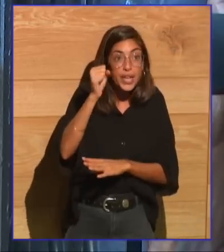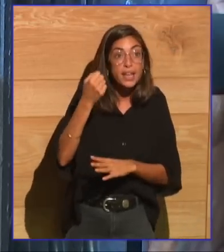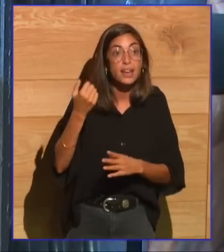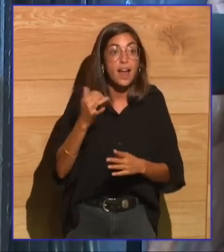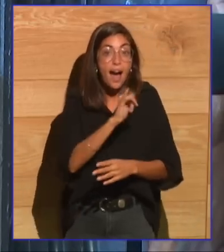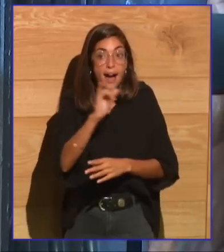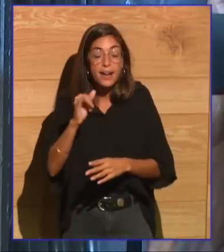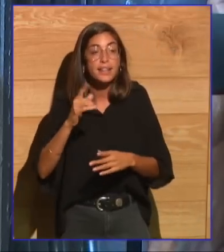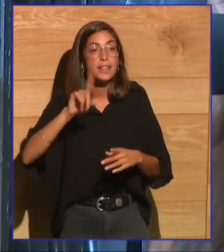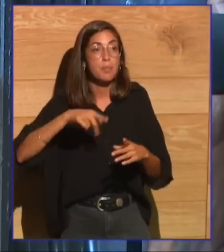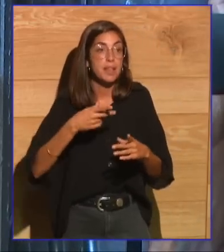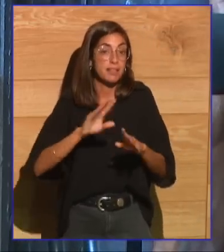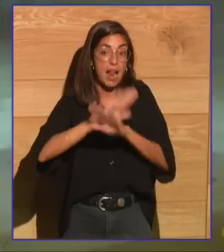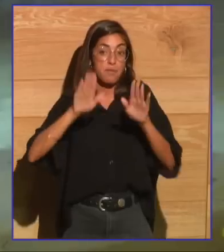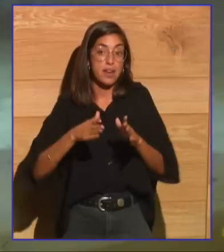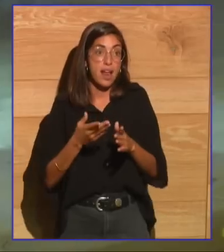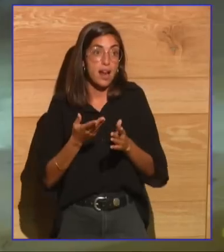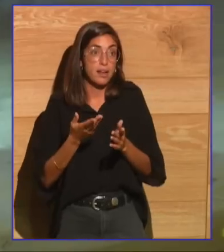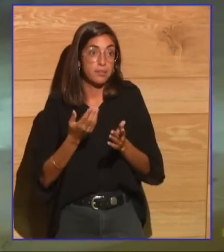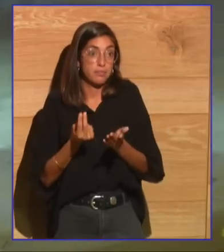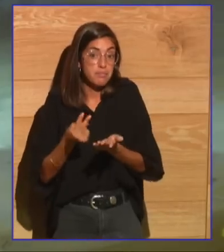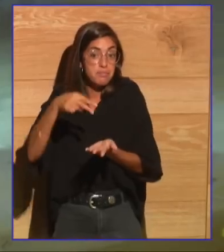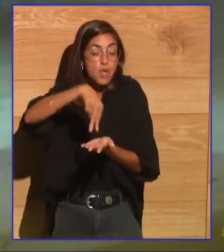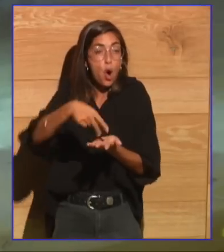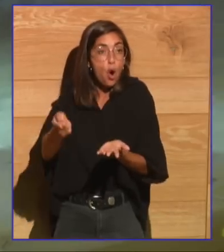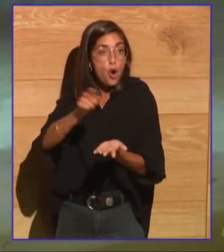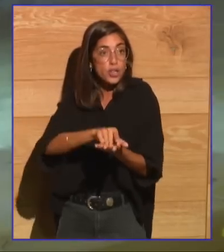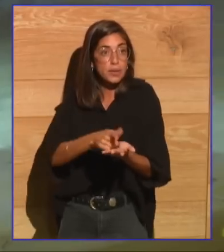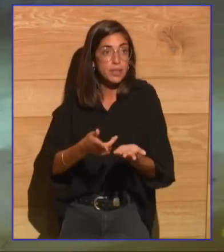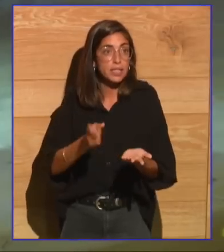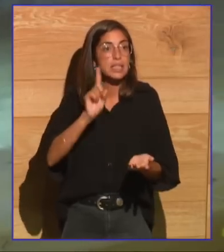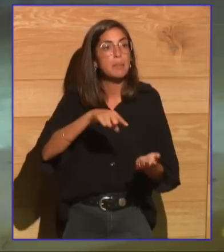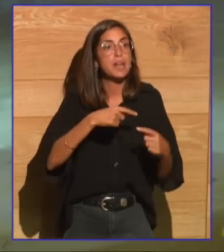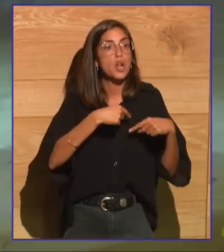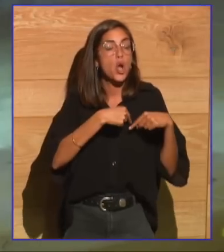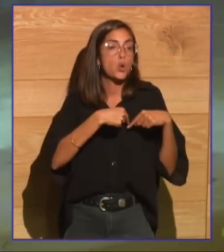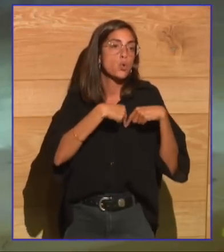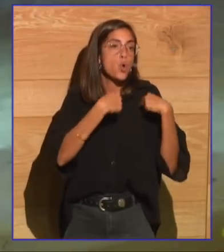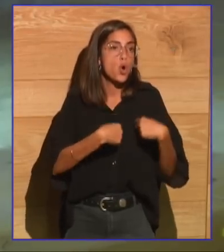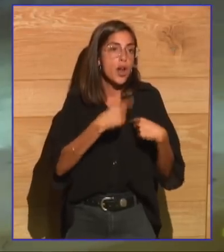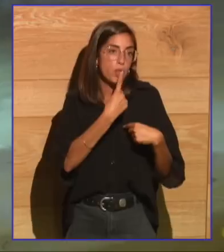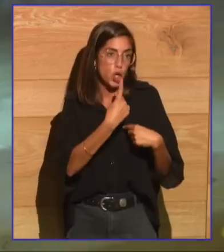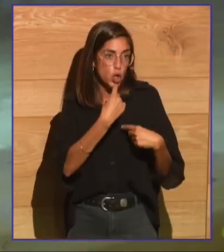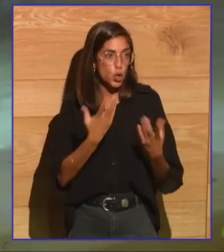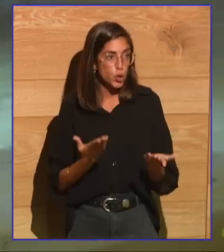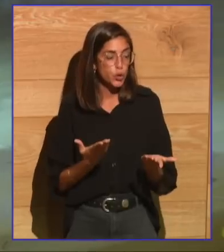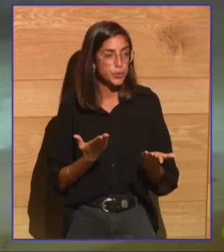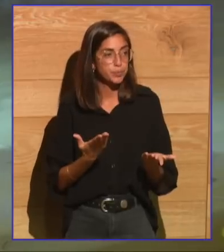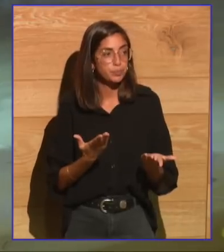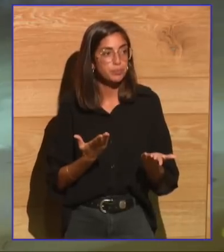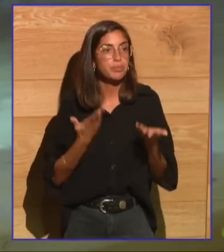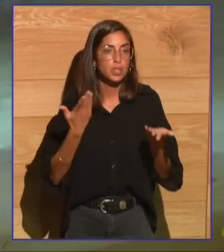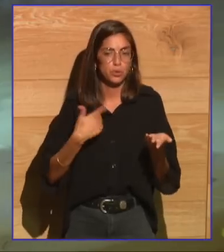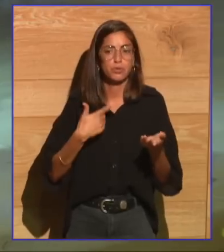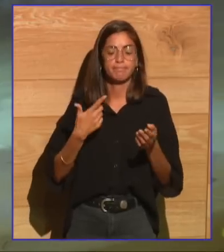mismo al cabo de un tiempo y esa historia es que no es que el rojo también es perfectamente esa y además de hecho cuando lo estaba